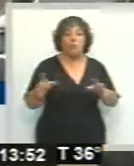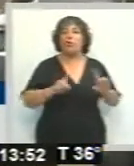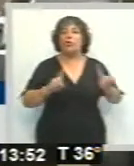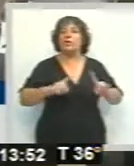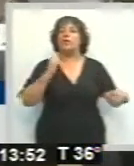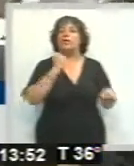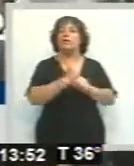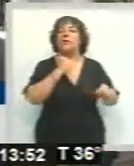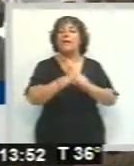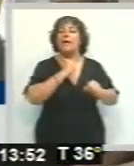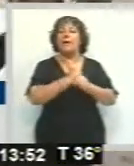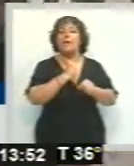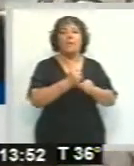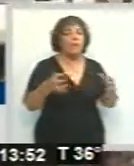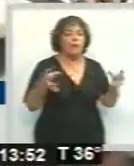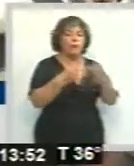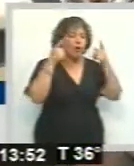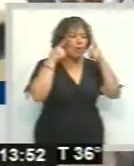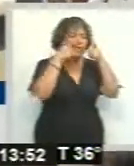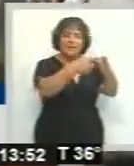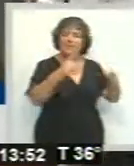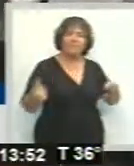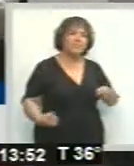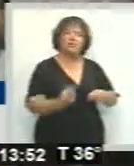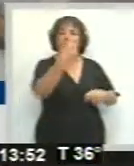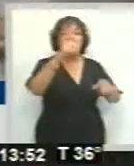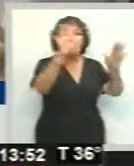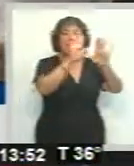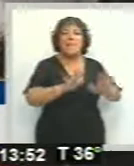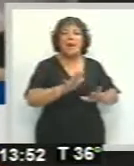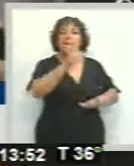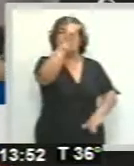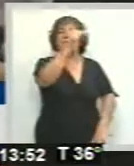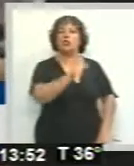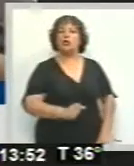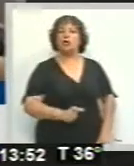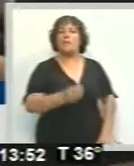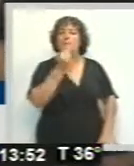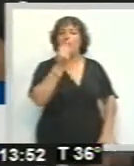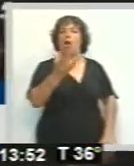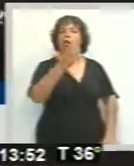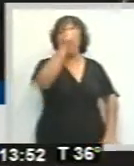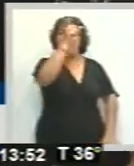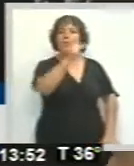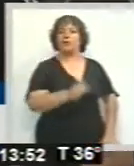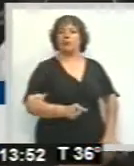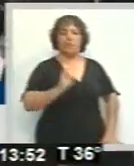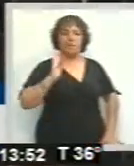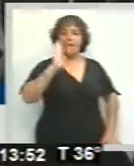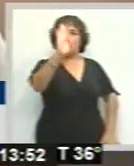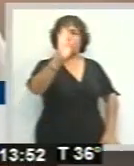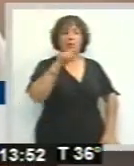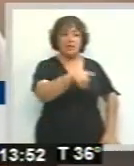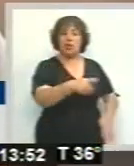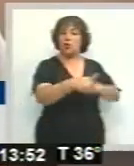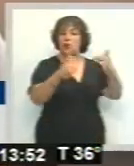hace un año juntos, y el objetivo principal para nosotros es formar personas, hacer los mejores personas. Sin eso,